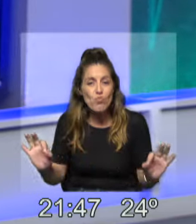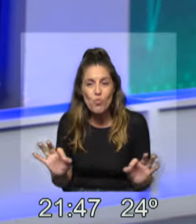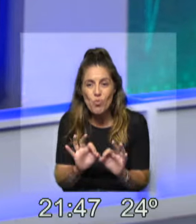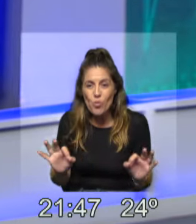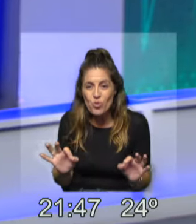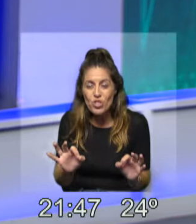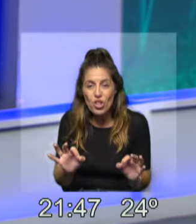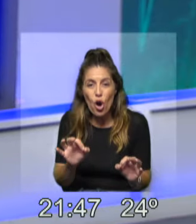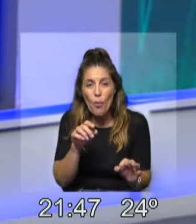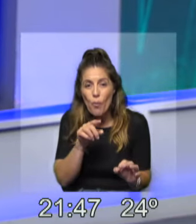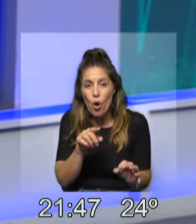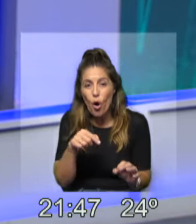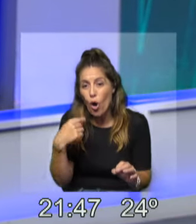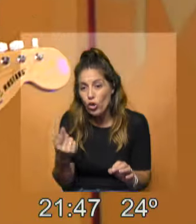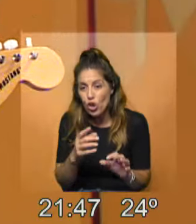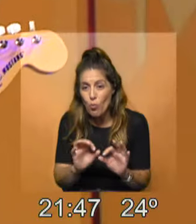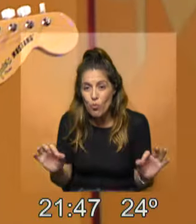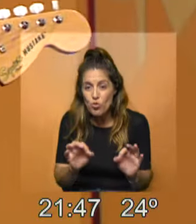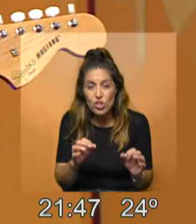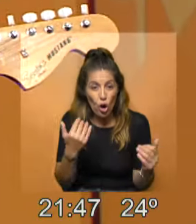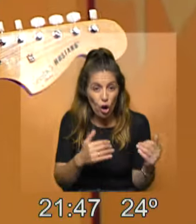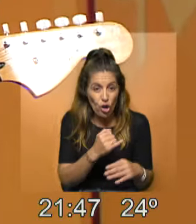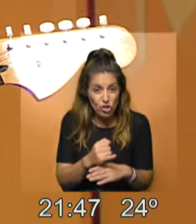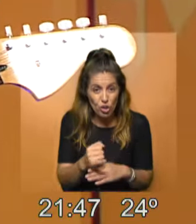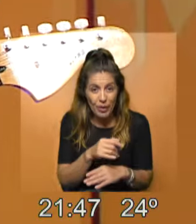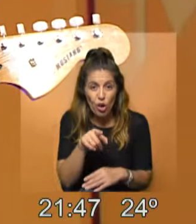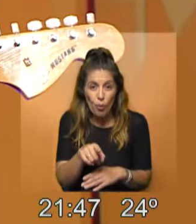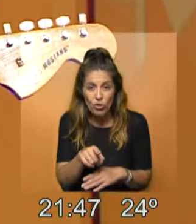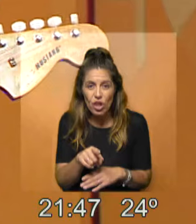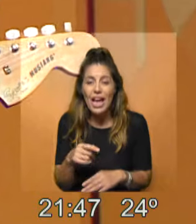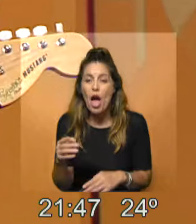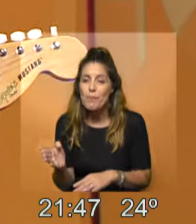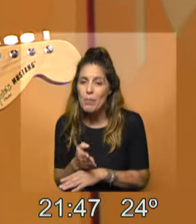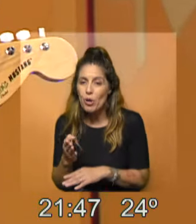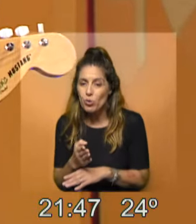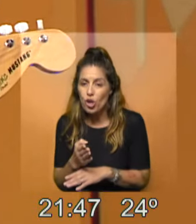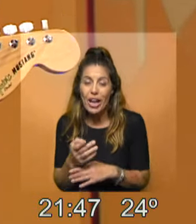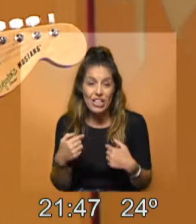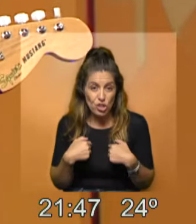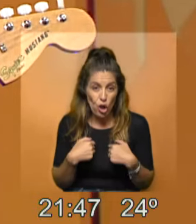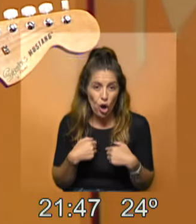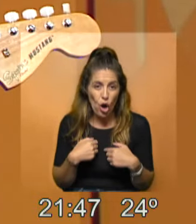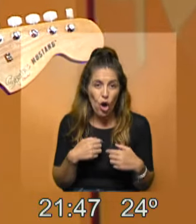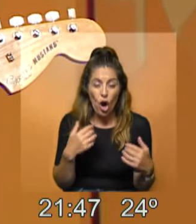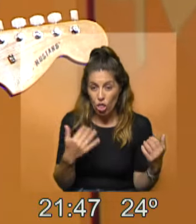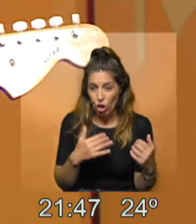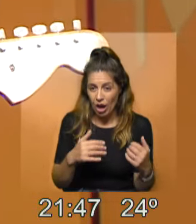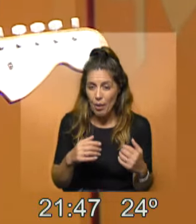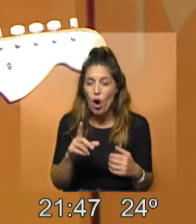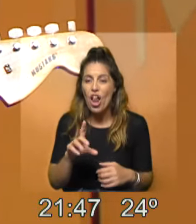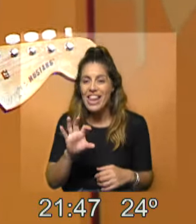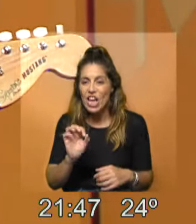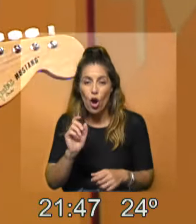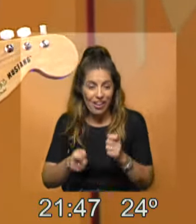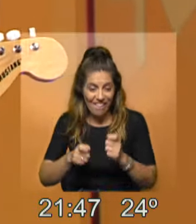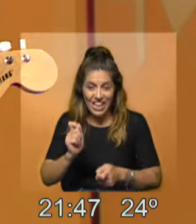o tocas vos todos los instrumentos? No, en realidad es con mi productor Ale Perego y yo tocamos. También Leo Quesada también estuvo en las